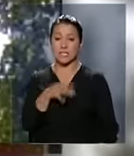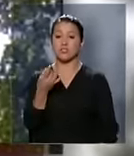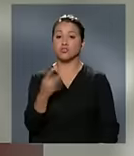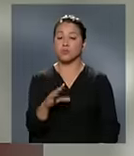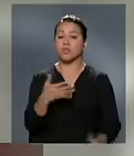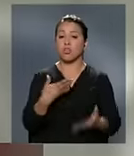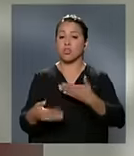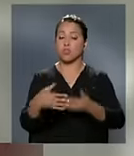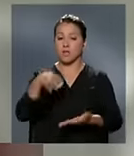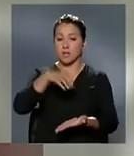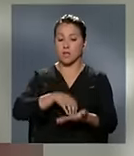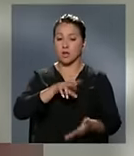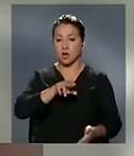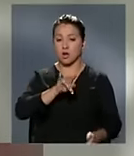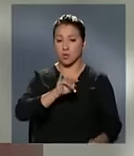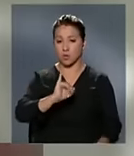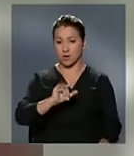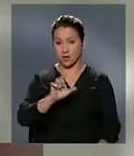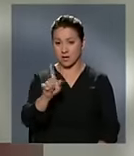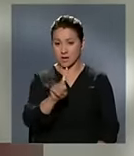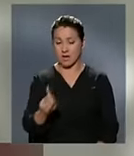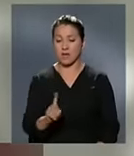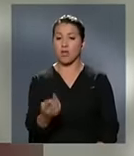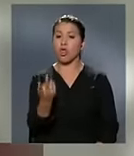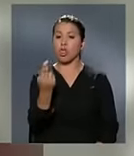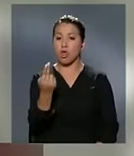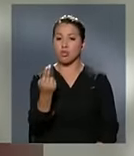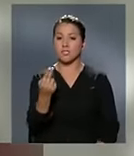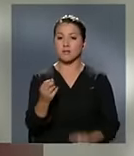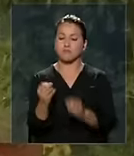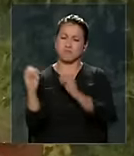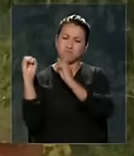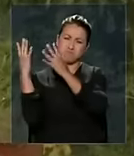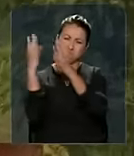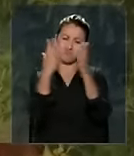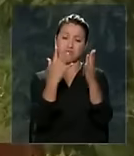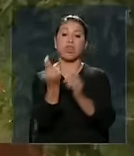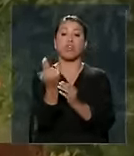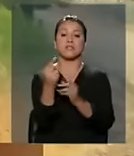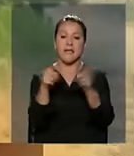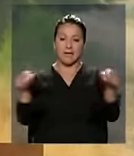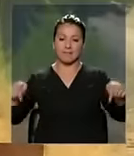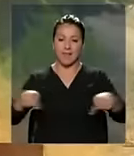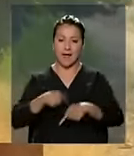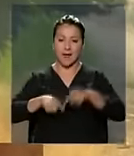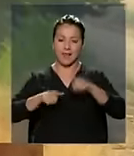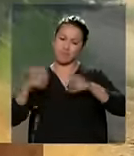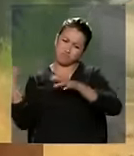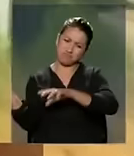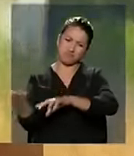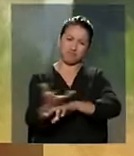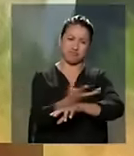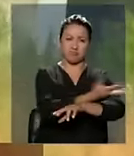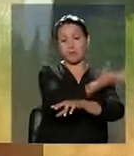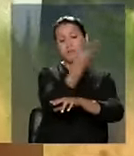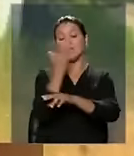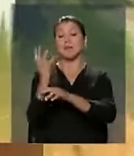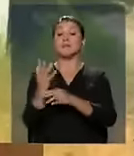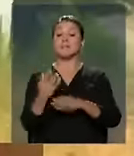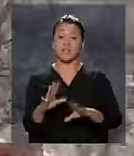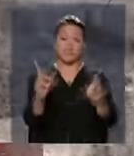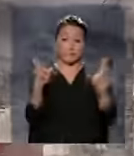la reserva Los Ruiles. Fueron consumidas 12 hectáreas, empeorando la situación de esta especie cuyo riesgo de extinción